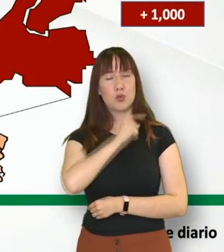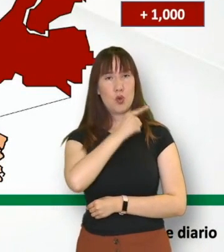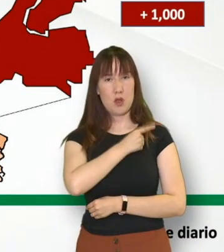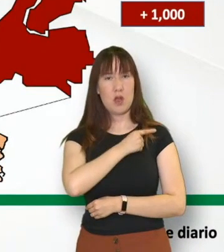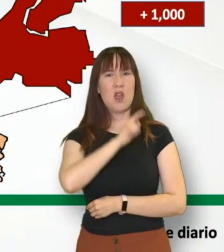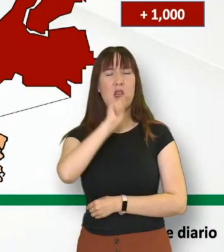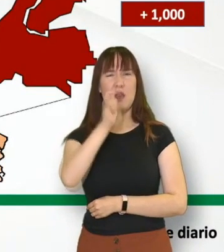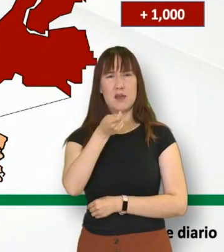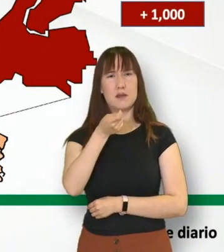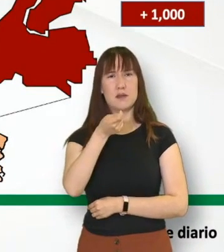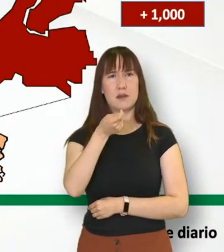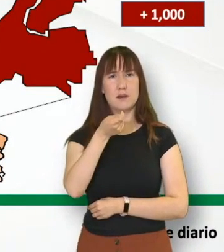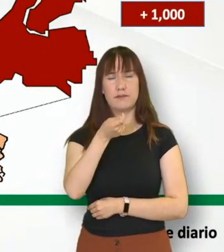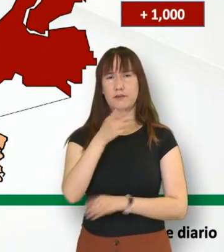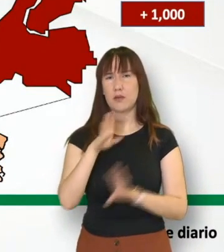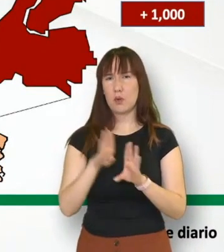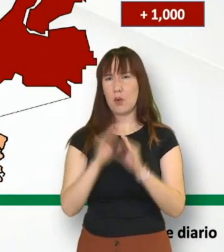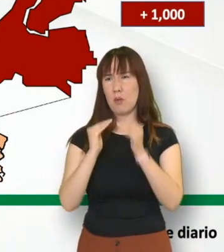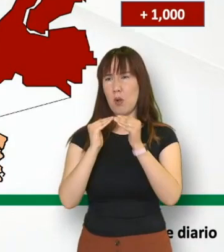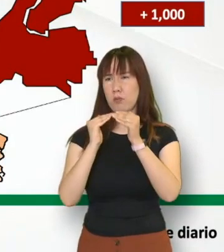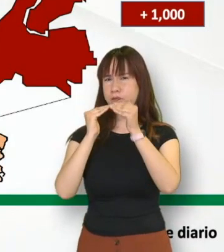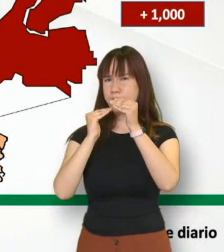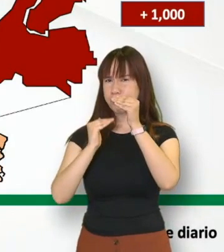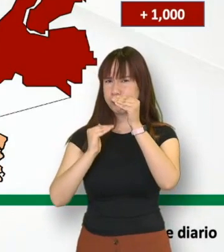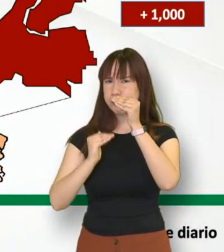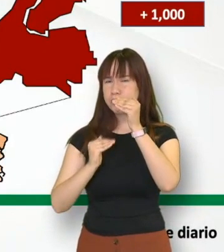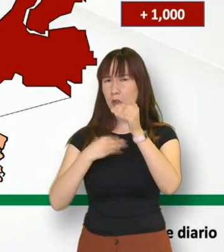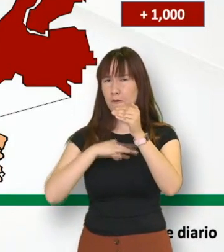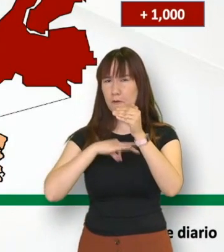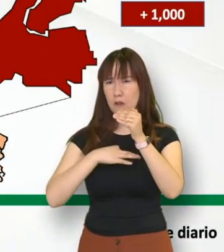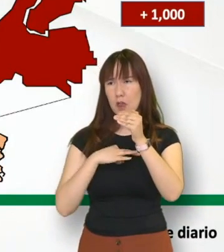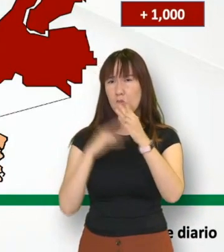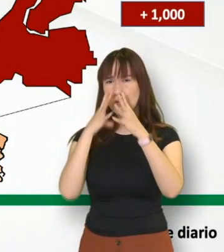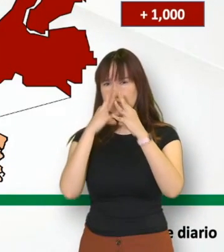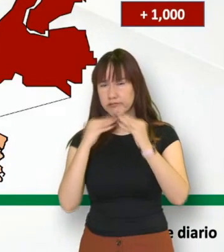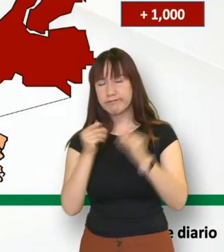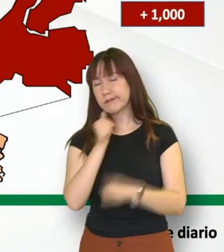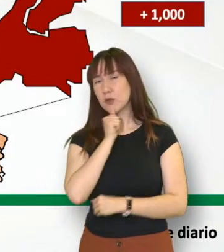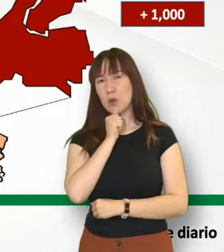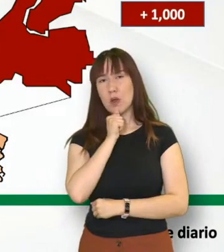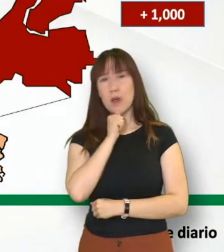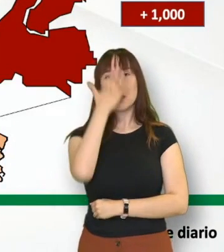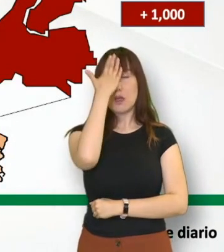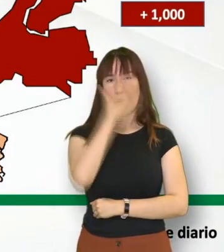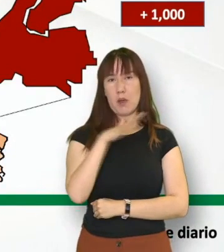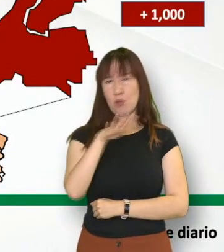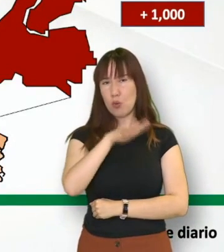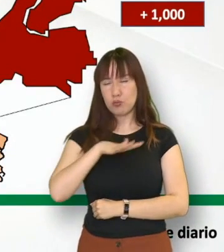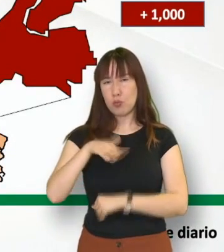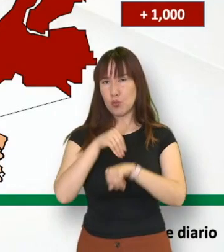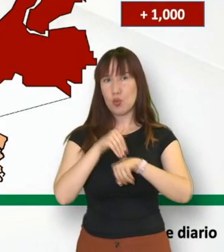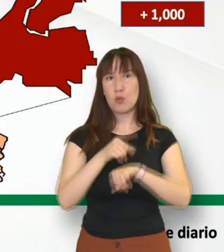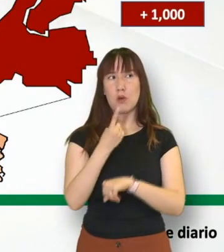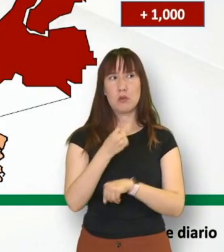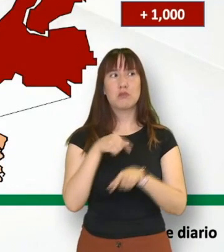Y bueno, esto no significa que esté disminuyendo la situación epidemiológica. Sabemos que bueno, aquí particularmente se ha mantenido